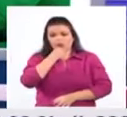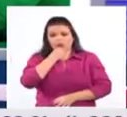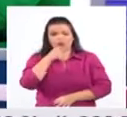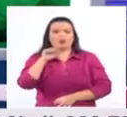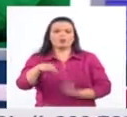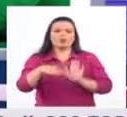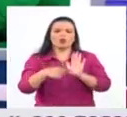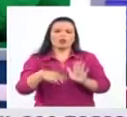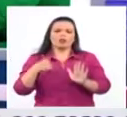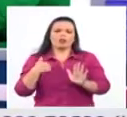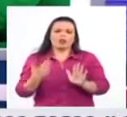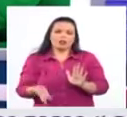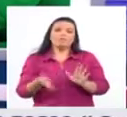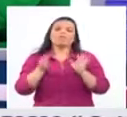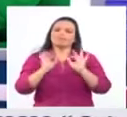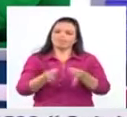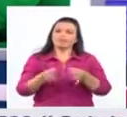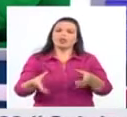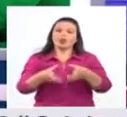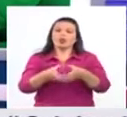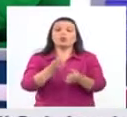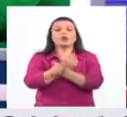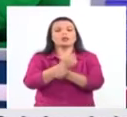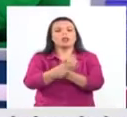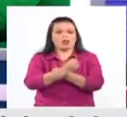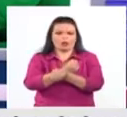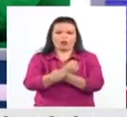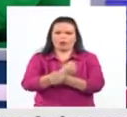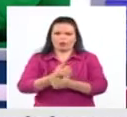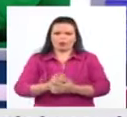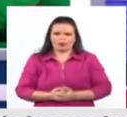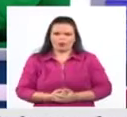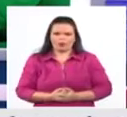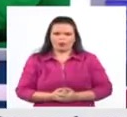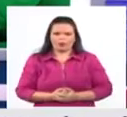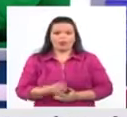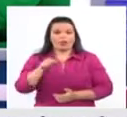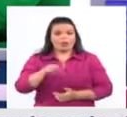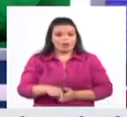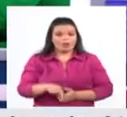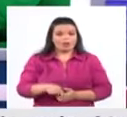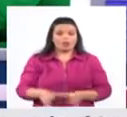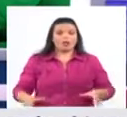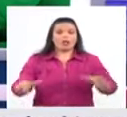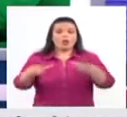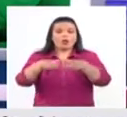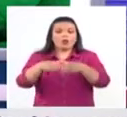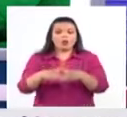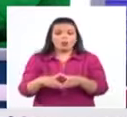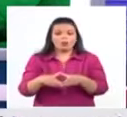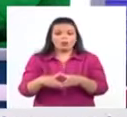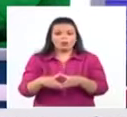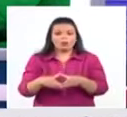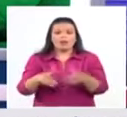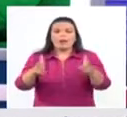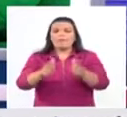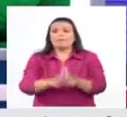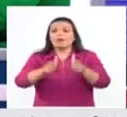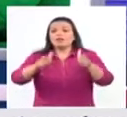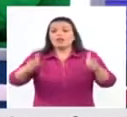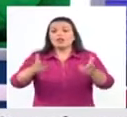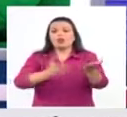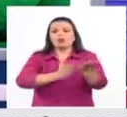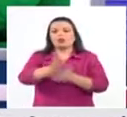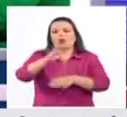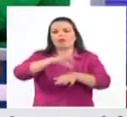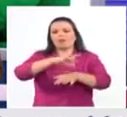los sectores más vulnerables de la población, que es en uno de los sectores donde queda el mayor número de secuelas de la enfermedad. Y